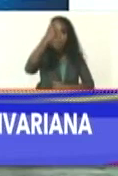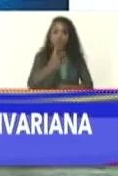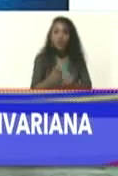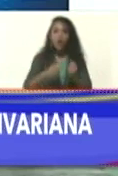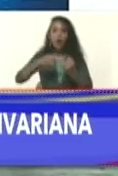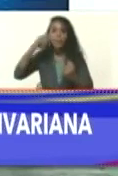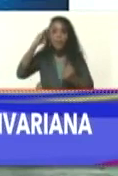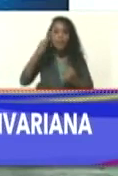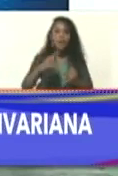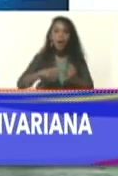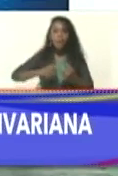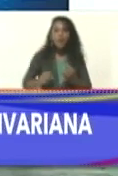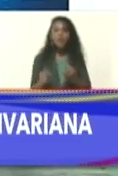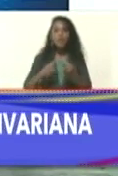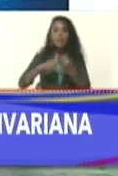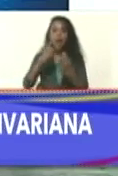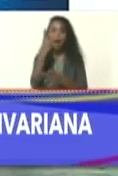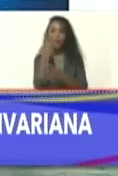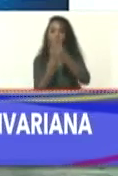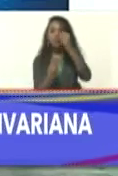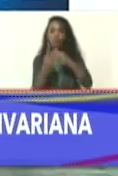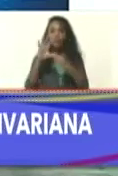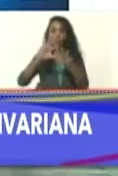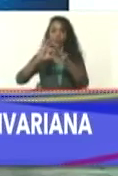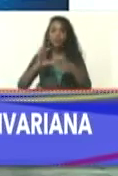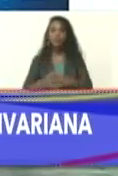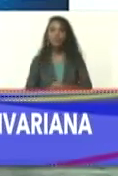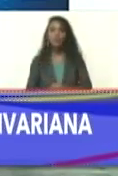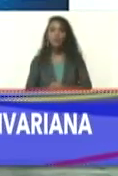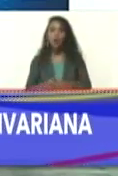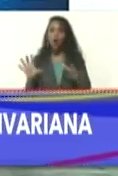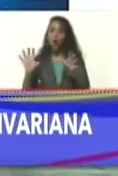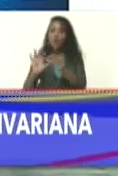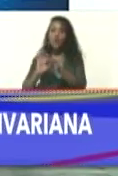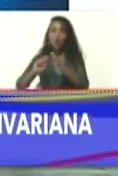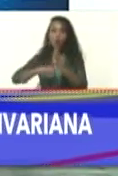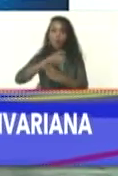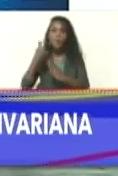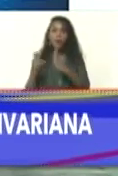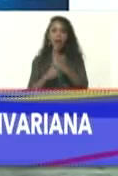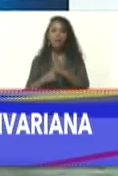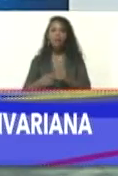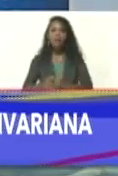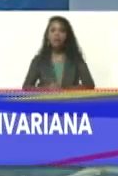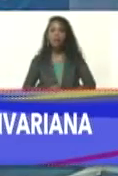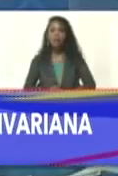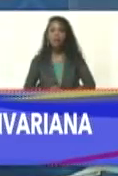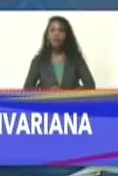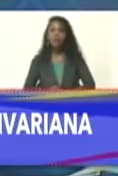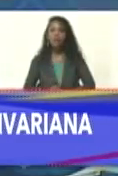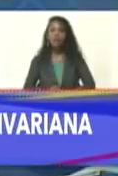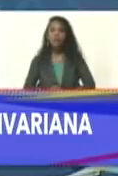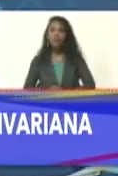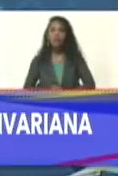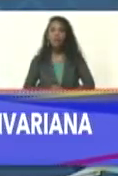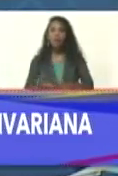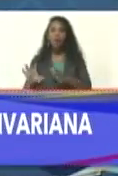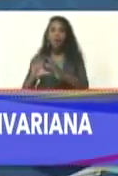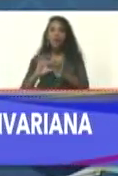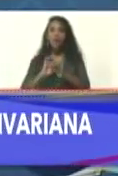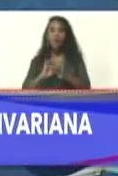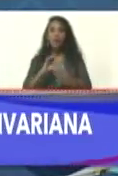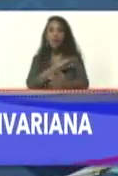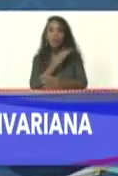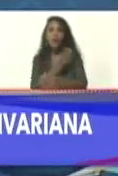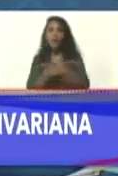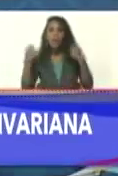cívico-militar-policial. Grábense eso. En unión cívico-militar-policial. La unión del poder